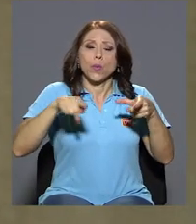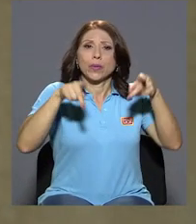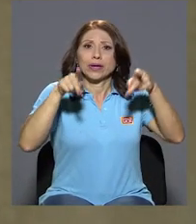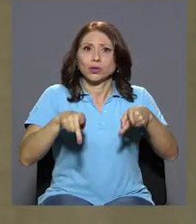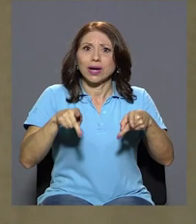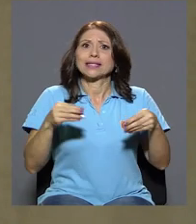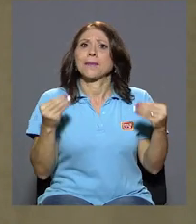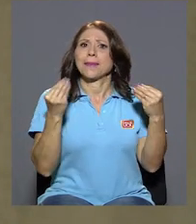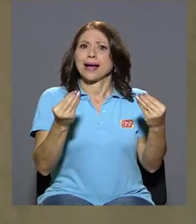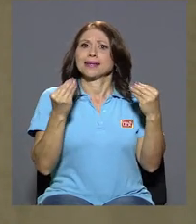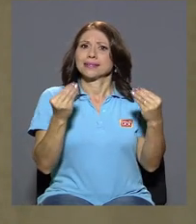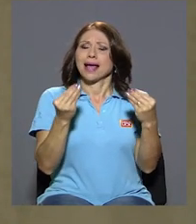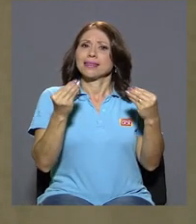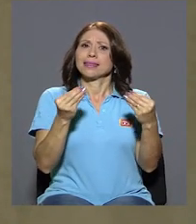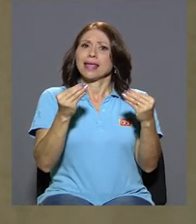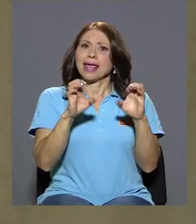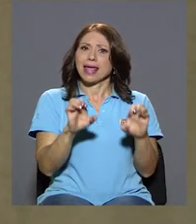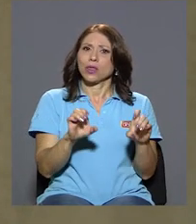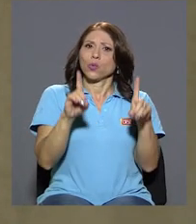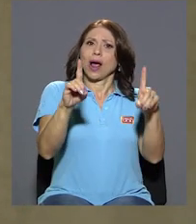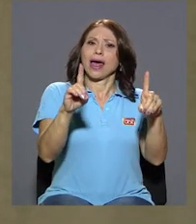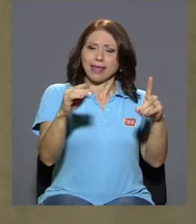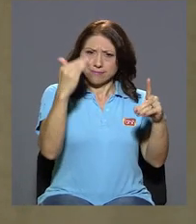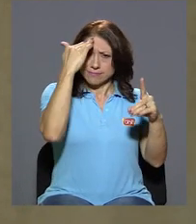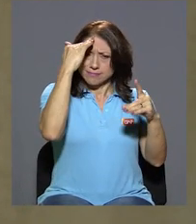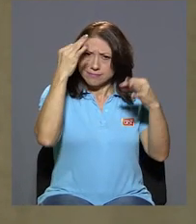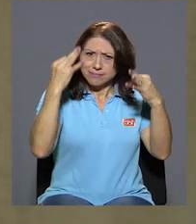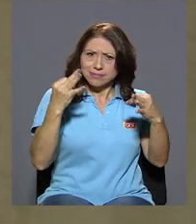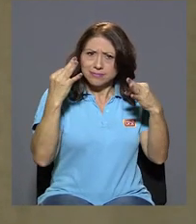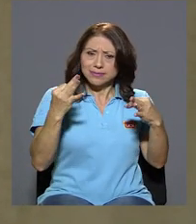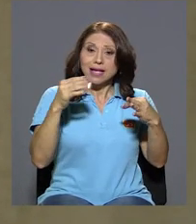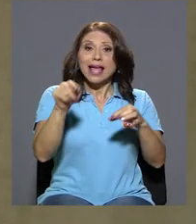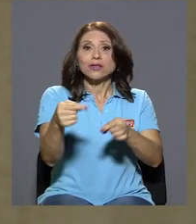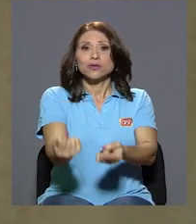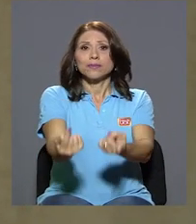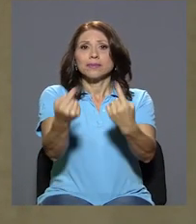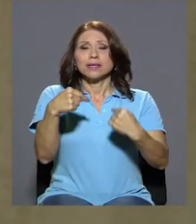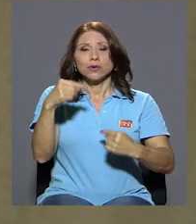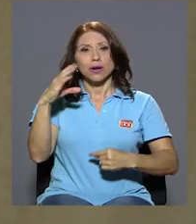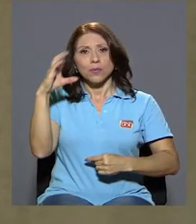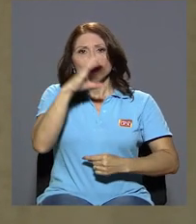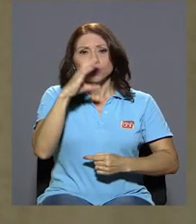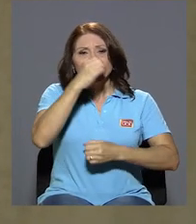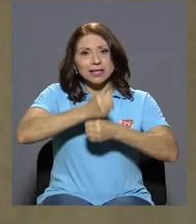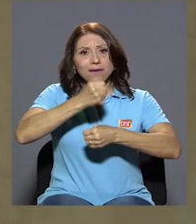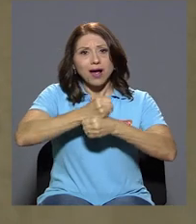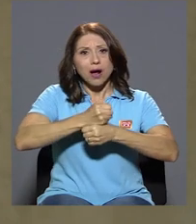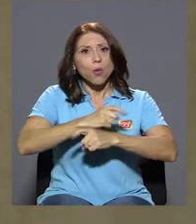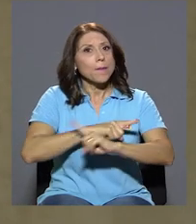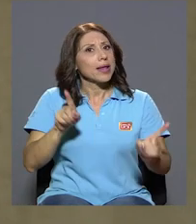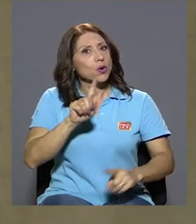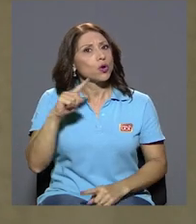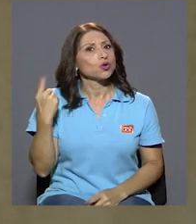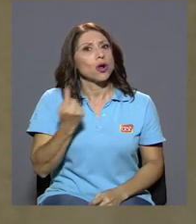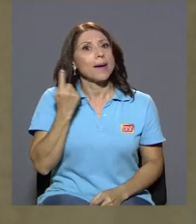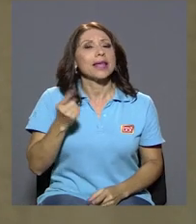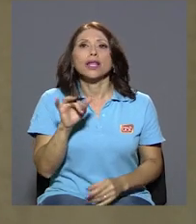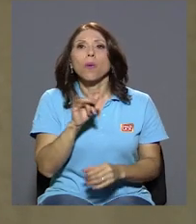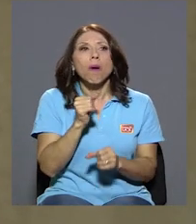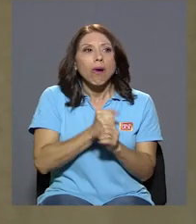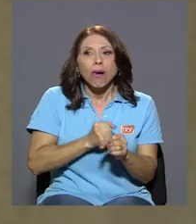alfabetizada bastante educada que vinieron a buscar trabajo ya no solamente como peones